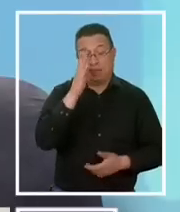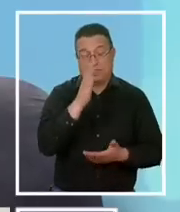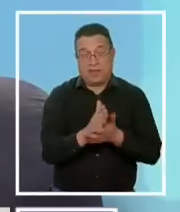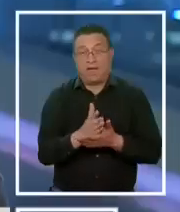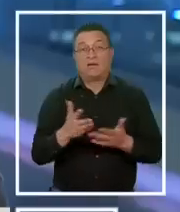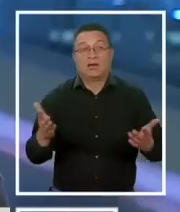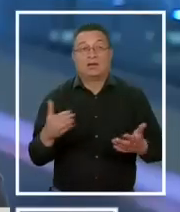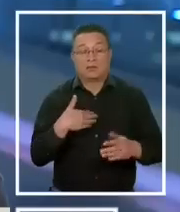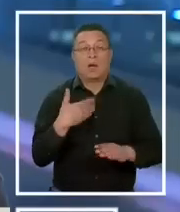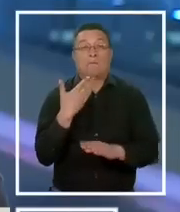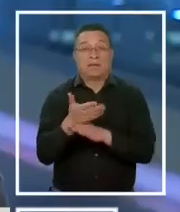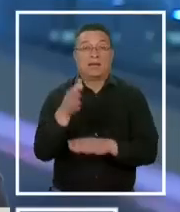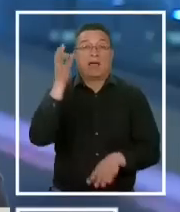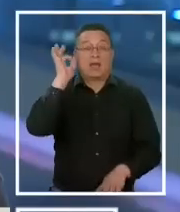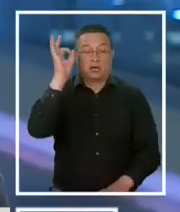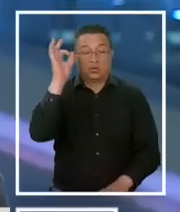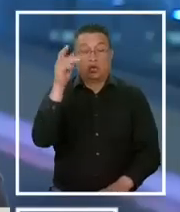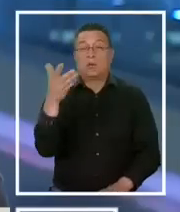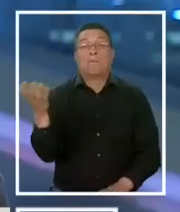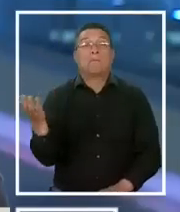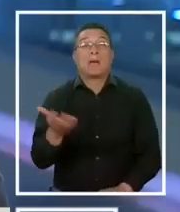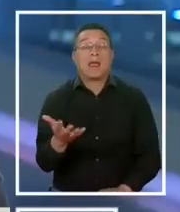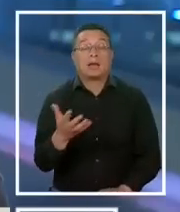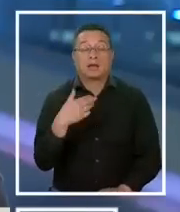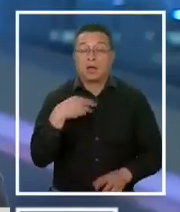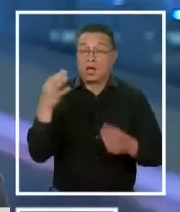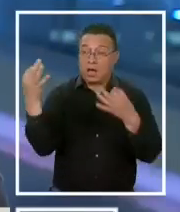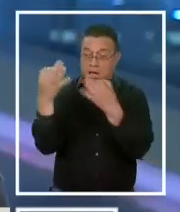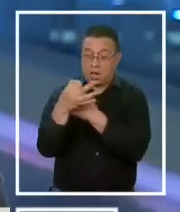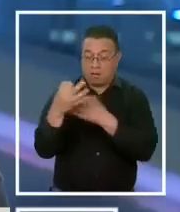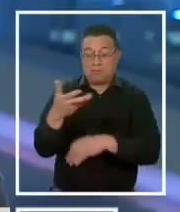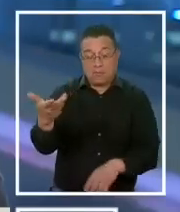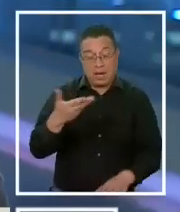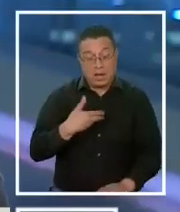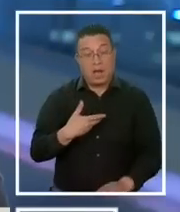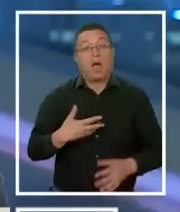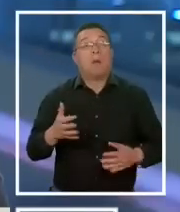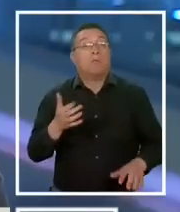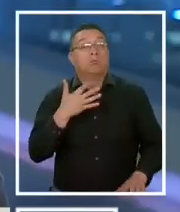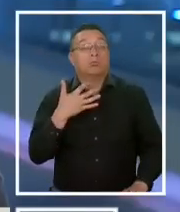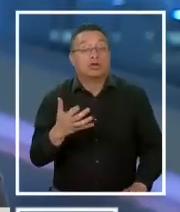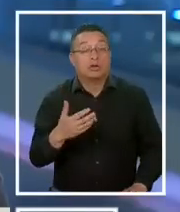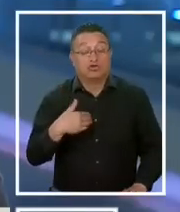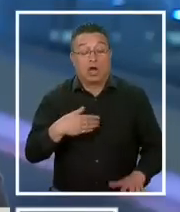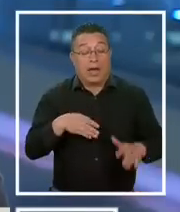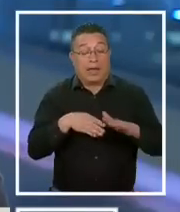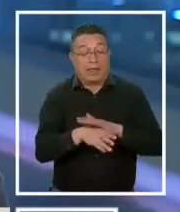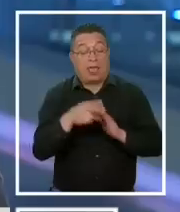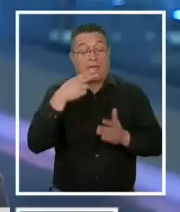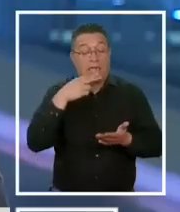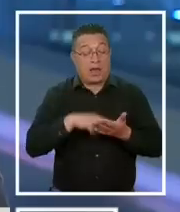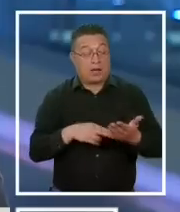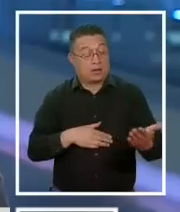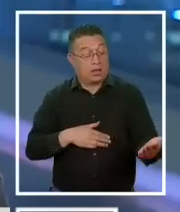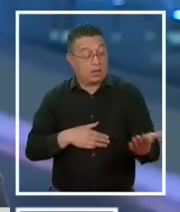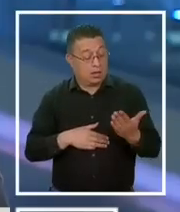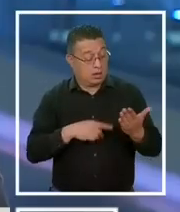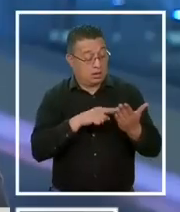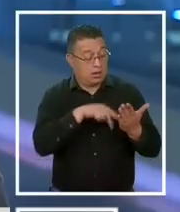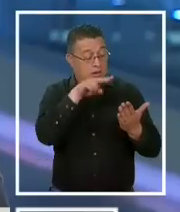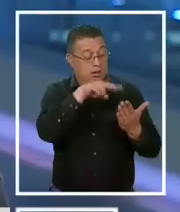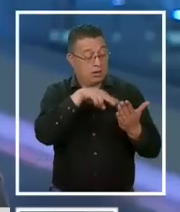Por supuesto que sí voy a pedir una reunión para efectos de que se nos explique yo tengo acceso a la carta en que se comunica